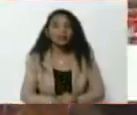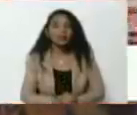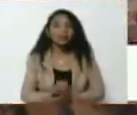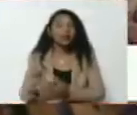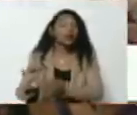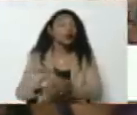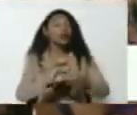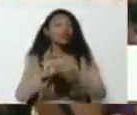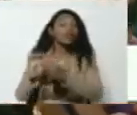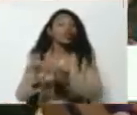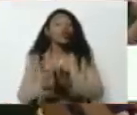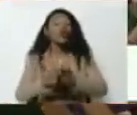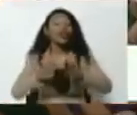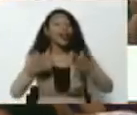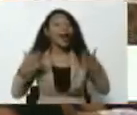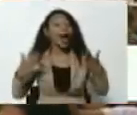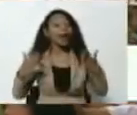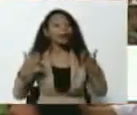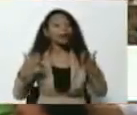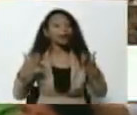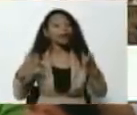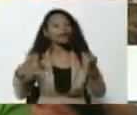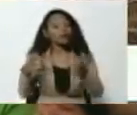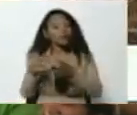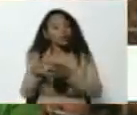unido en un gran bloque.